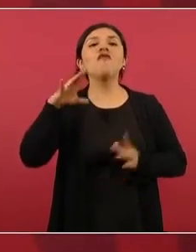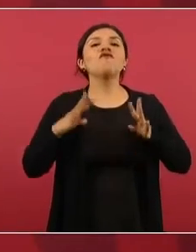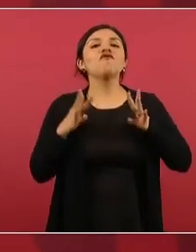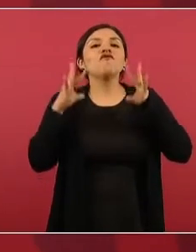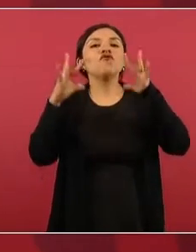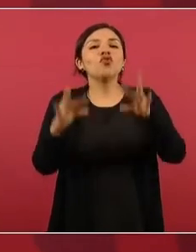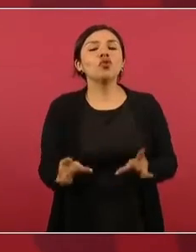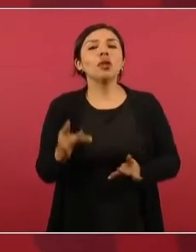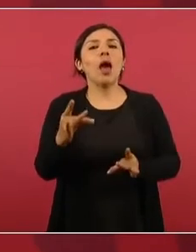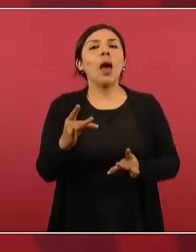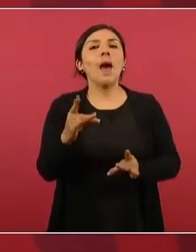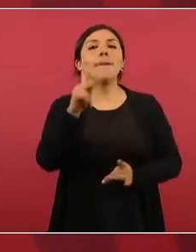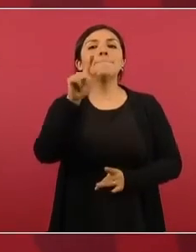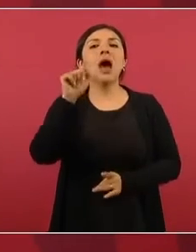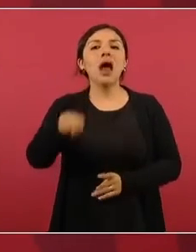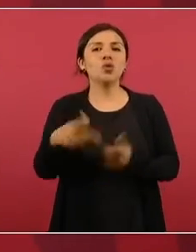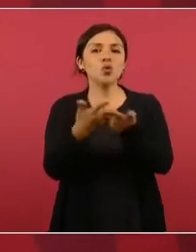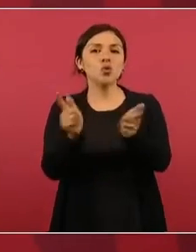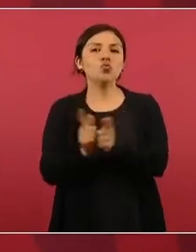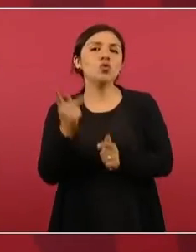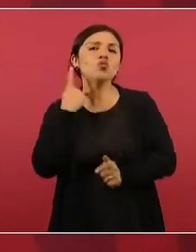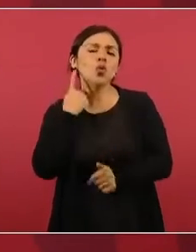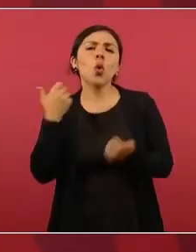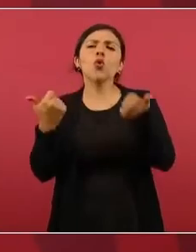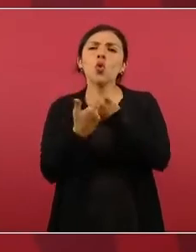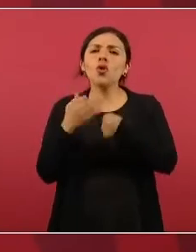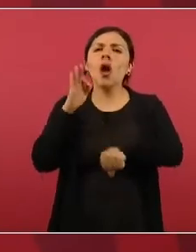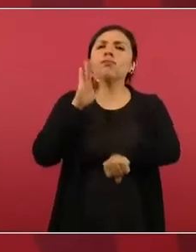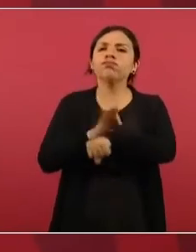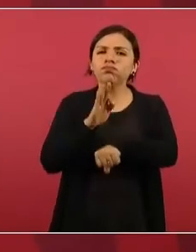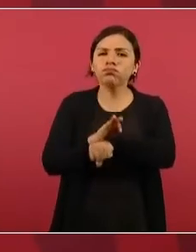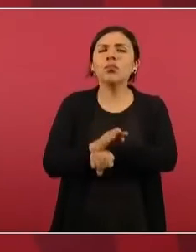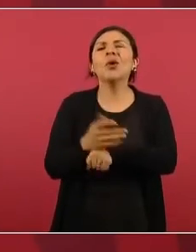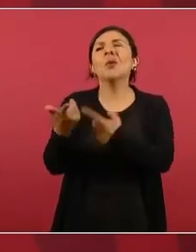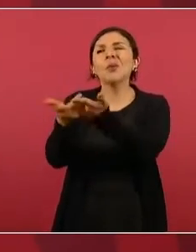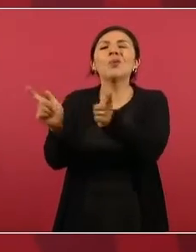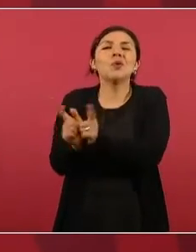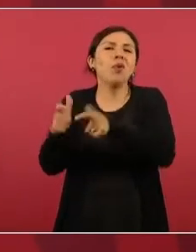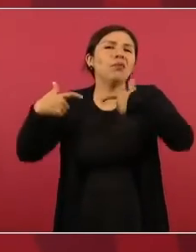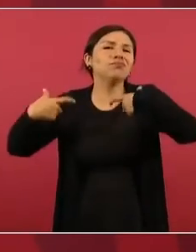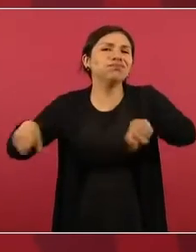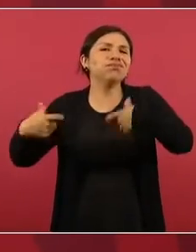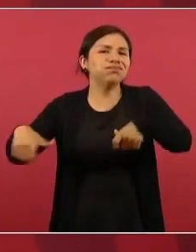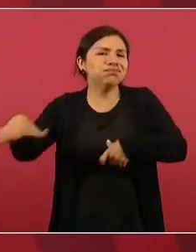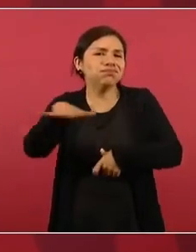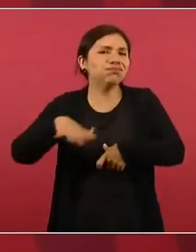PAN en el 39, apoyado con algunos grupos económicos,